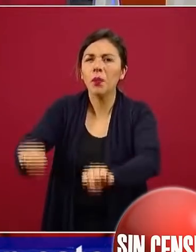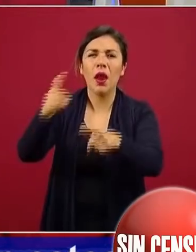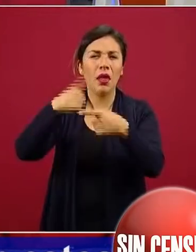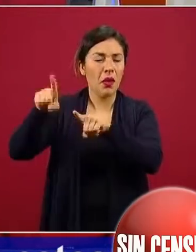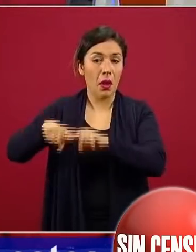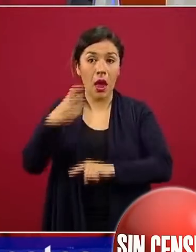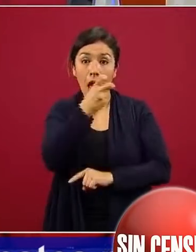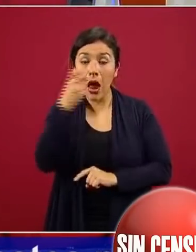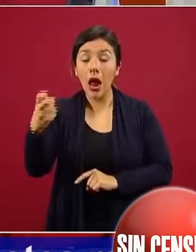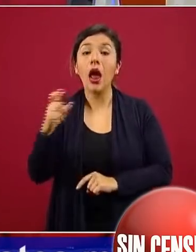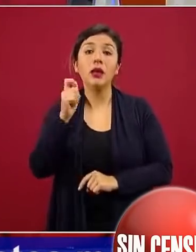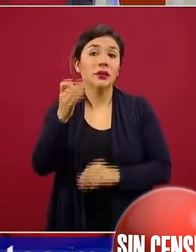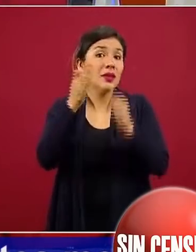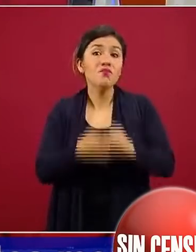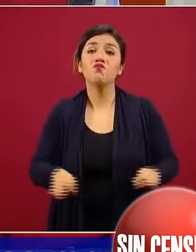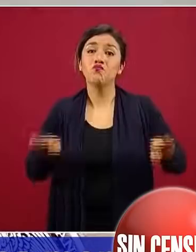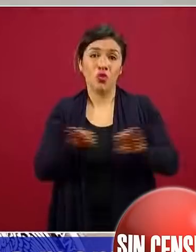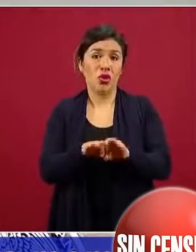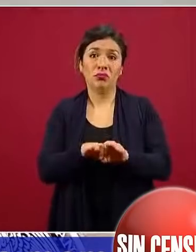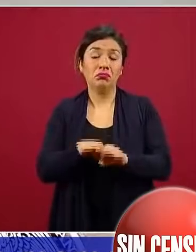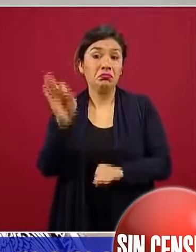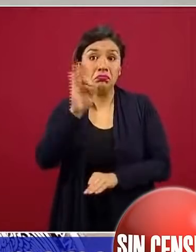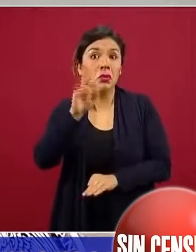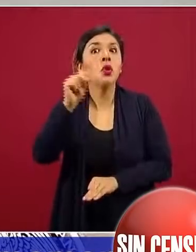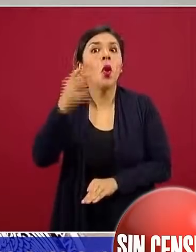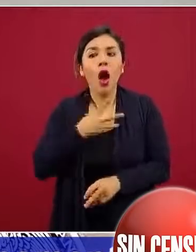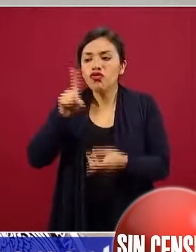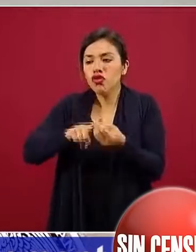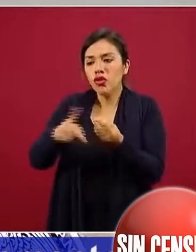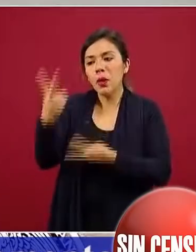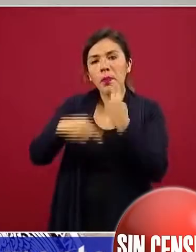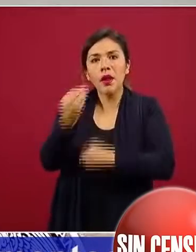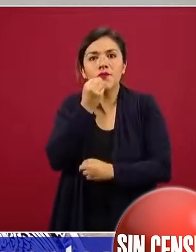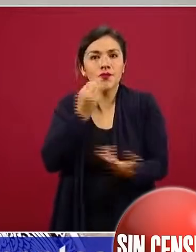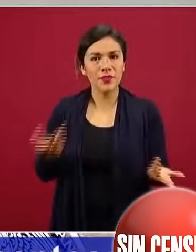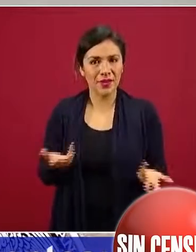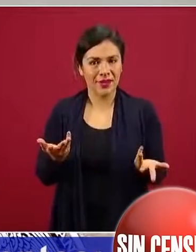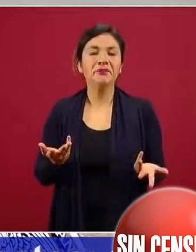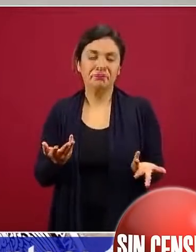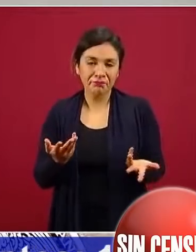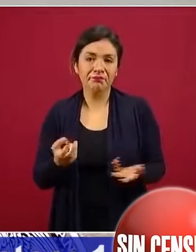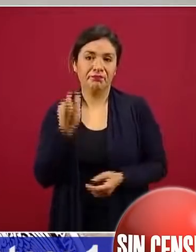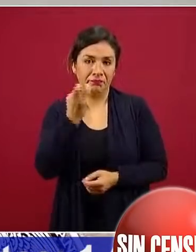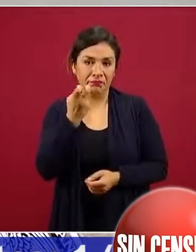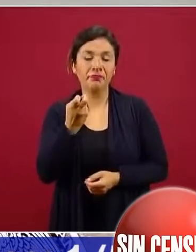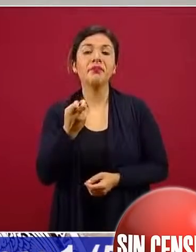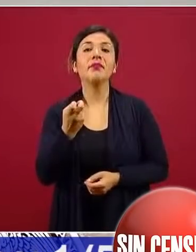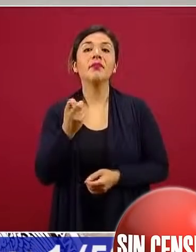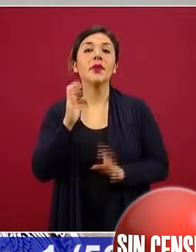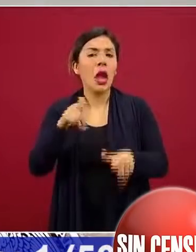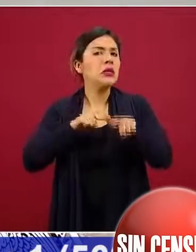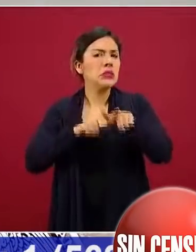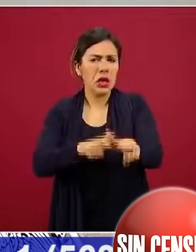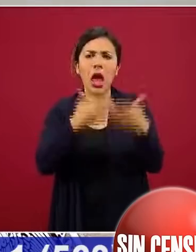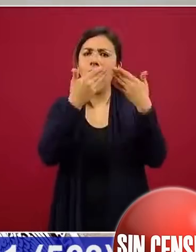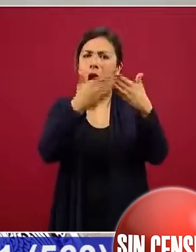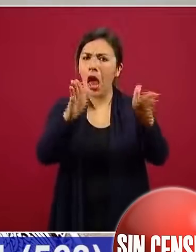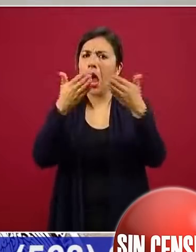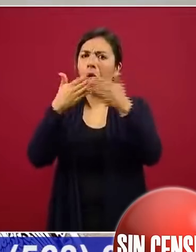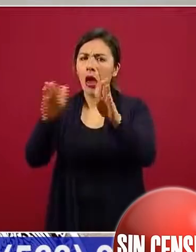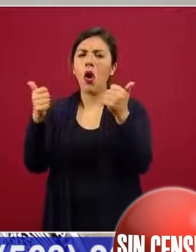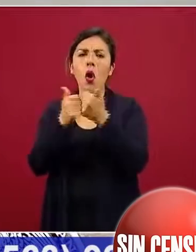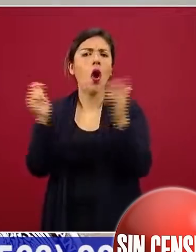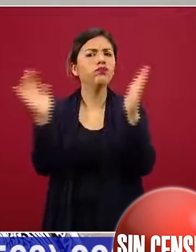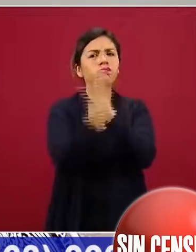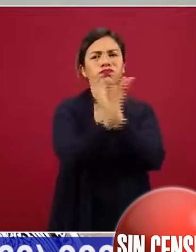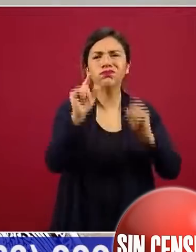etcétera, son actividades esenciales, si no, no podríamos alimentarnos, y hemos mantenido abiertos con